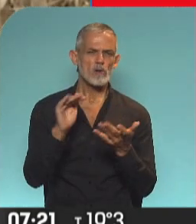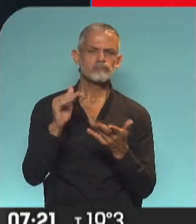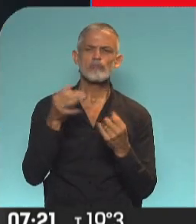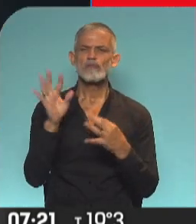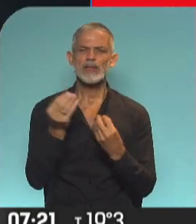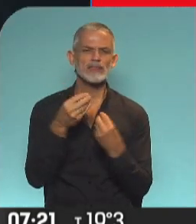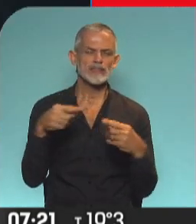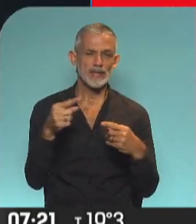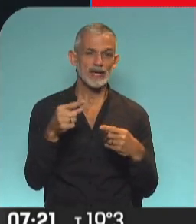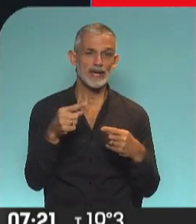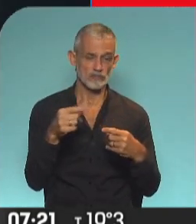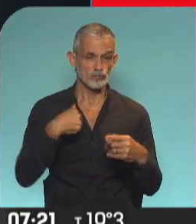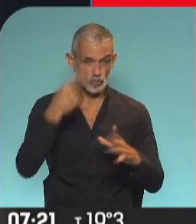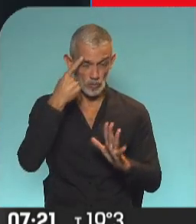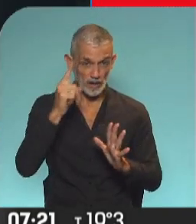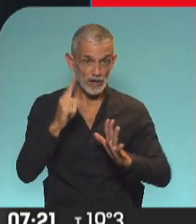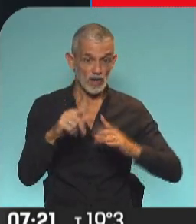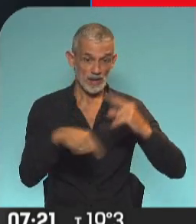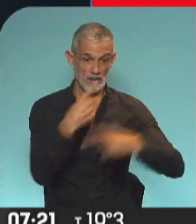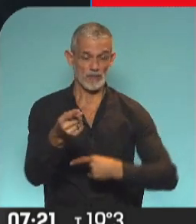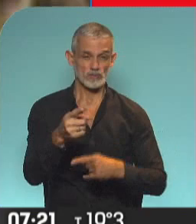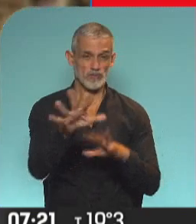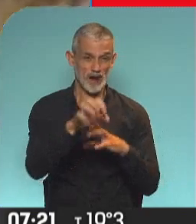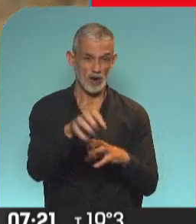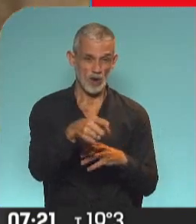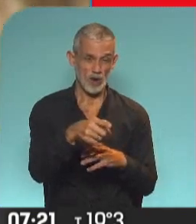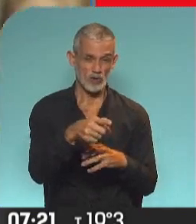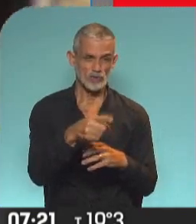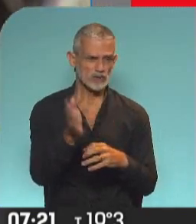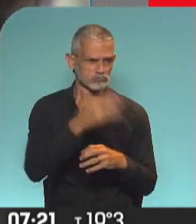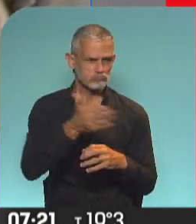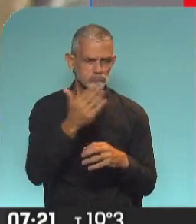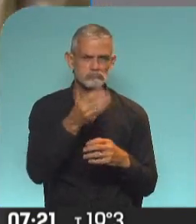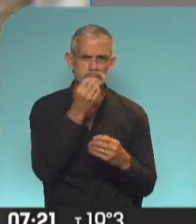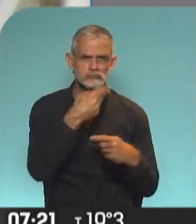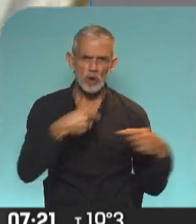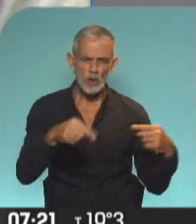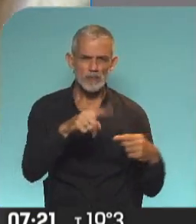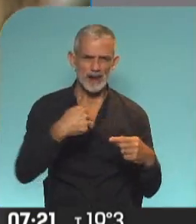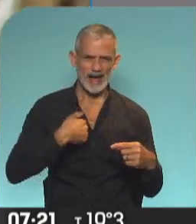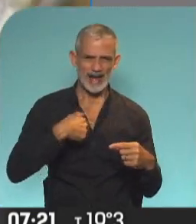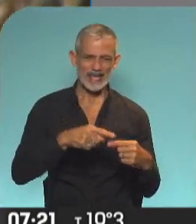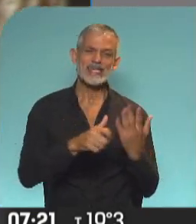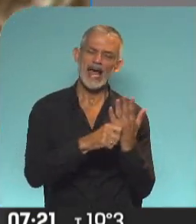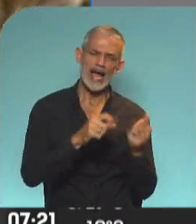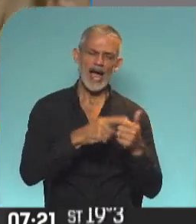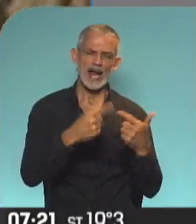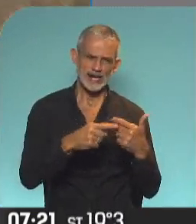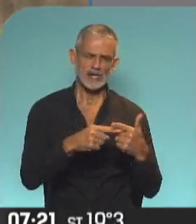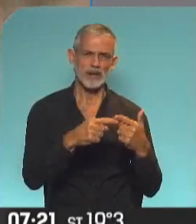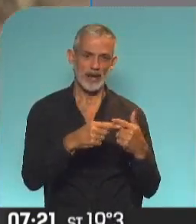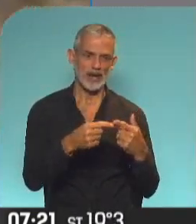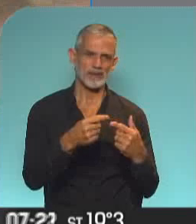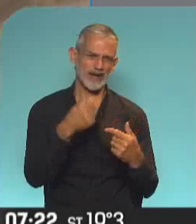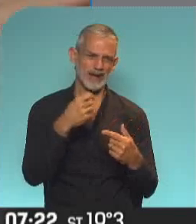confiamos en que vamos a hacer la próxima campaña con el maíz para producir alimento para nuestra sociedad y exportar carne, materia prima